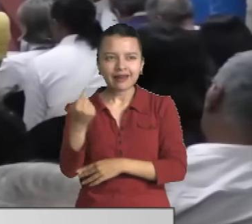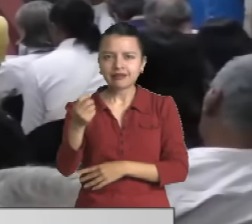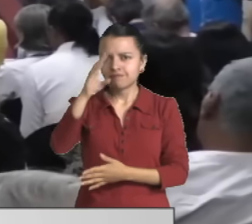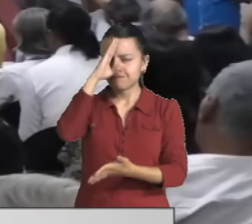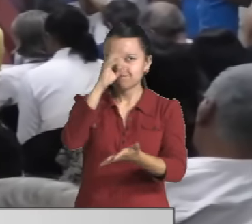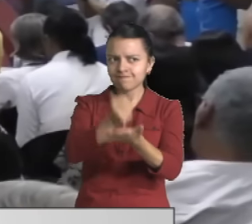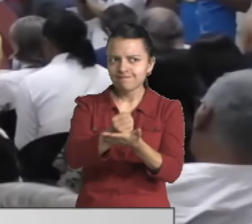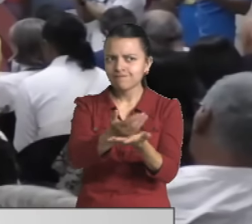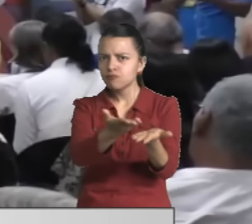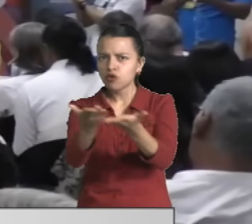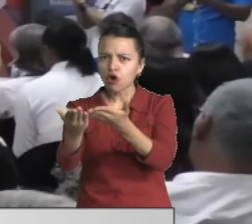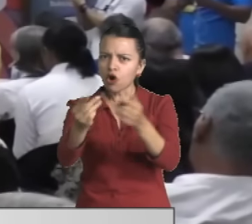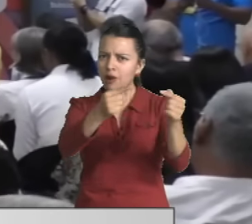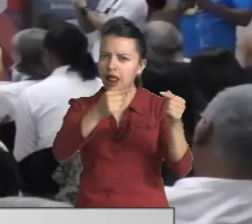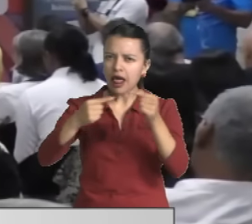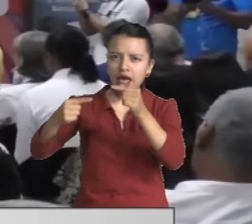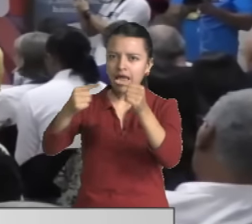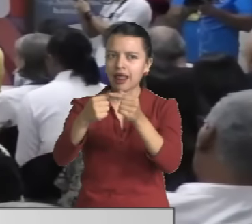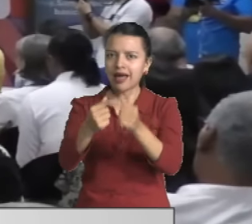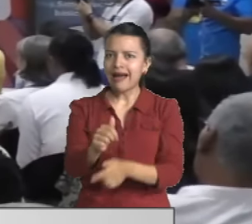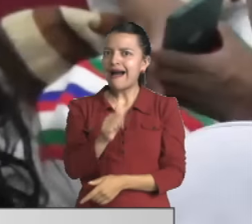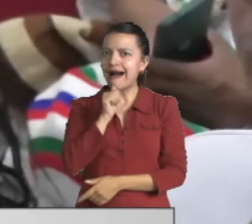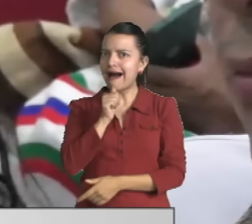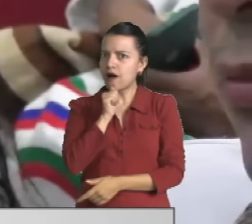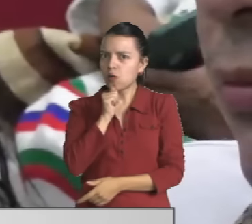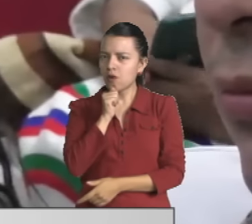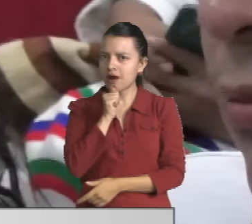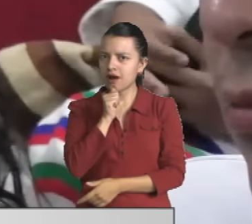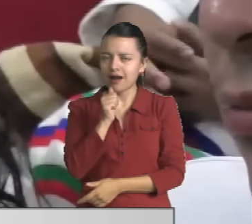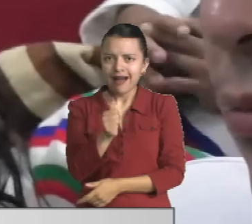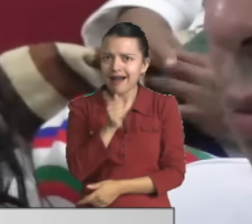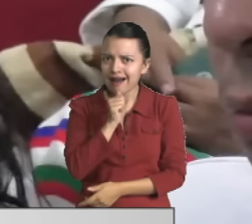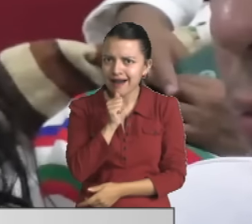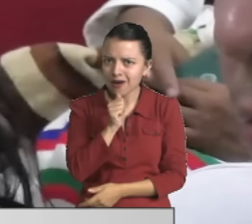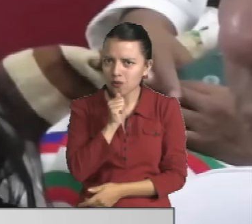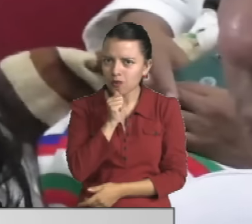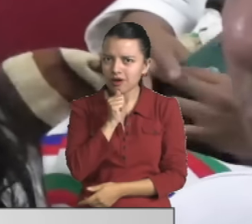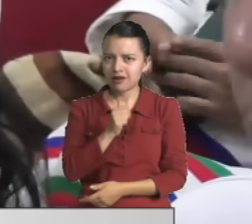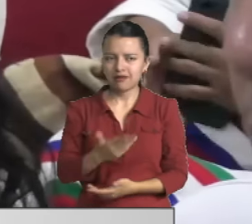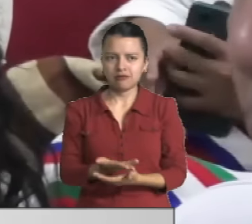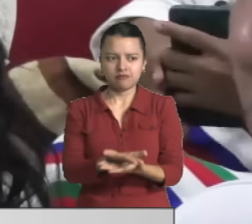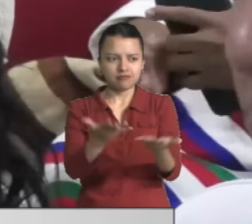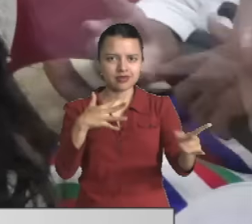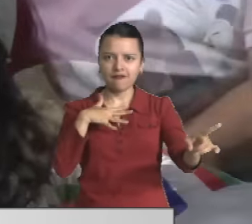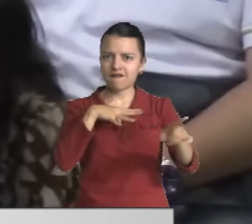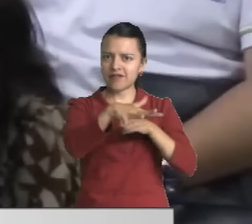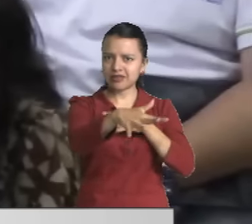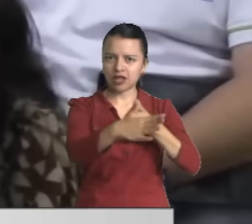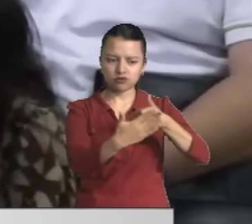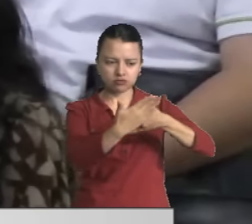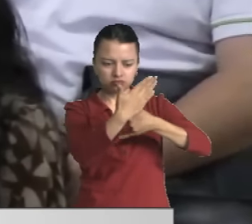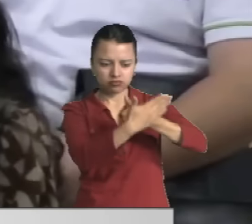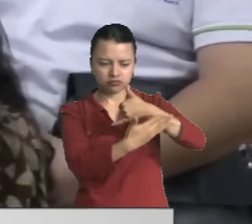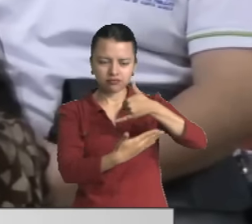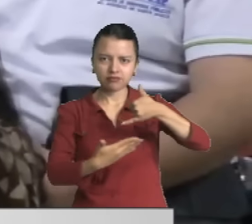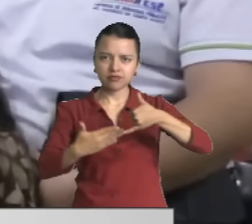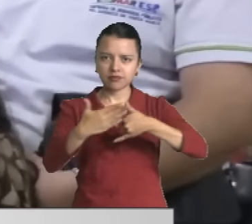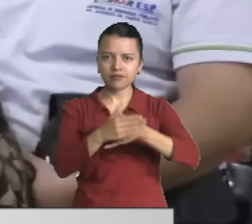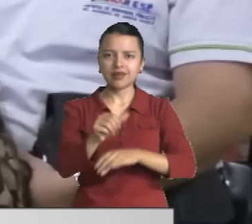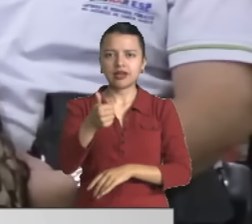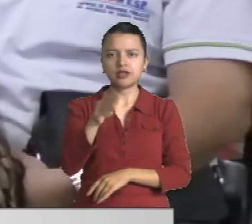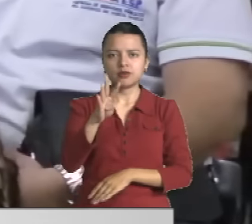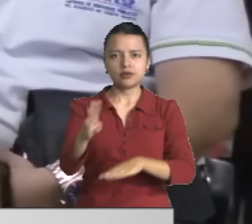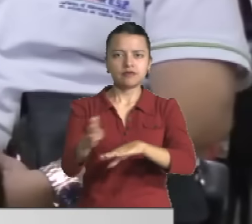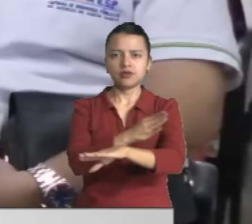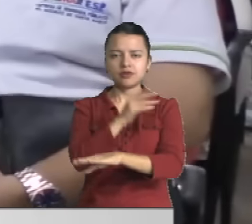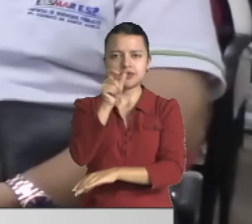falta de acceso al agua potable que afecta a por lo menos un tercio del territorio nacional y cerca de 14 millones de